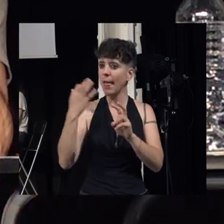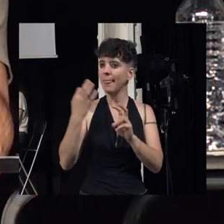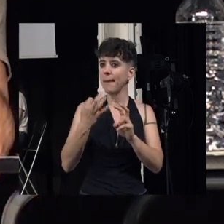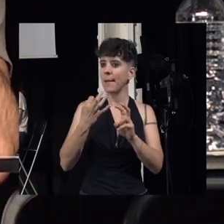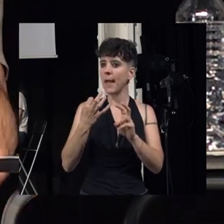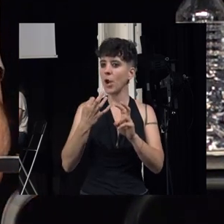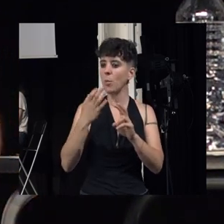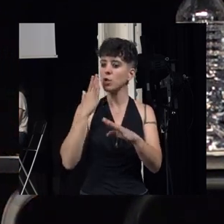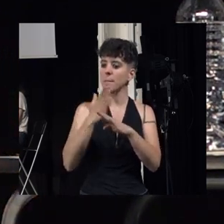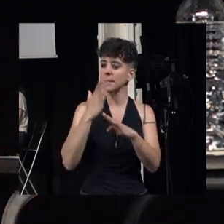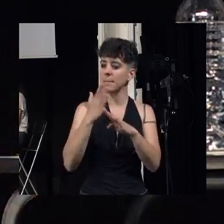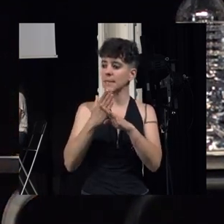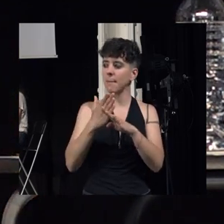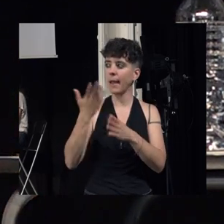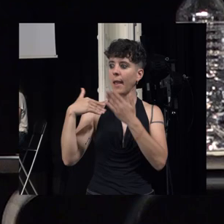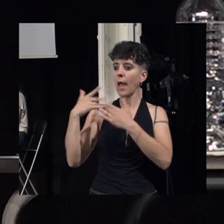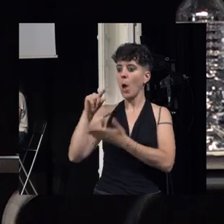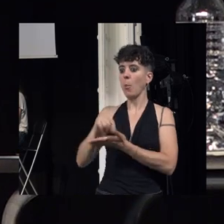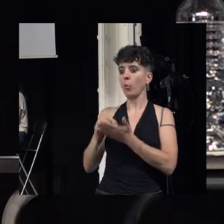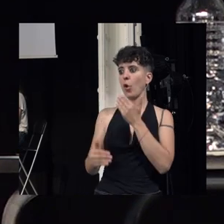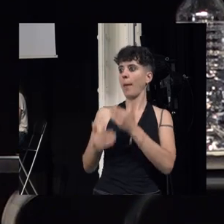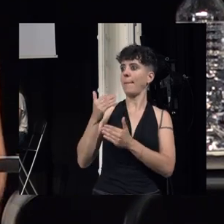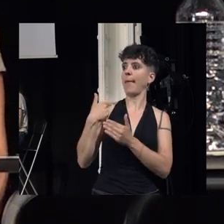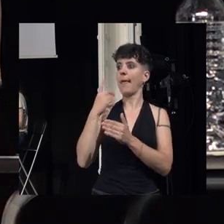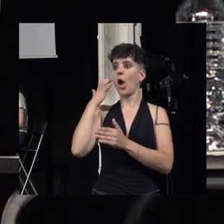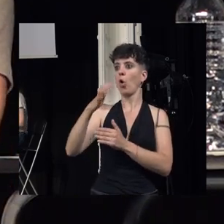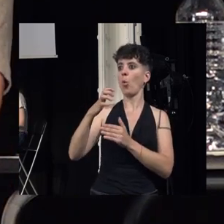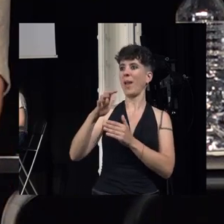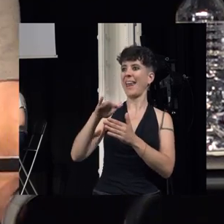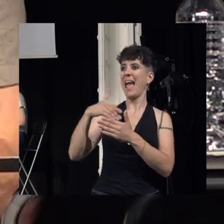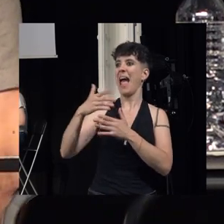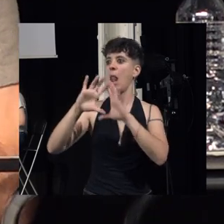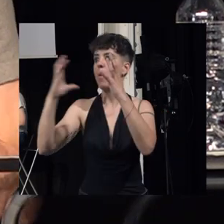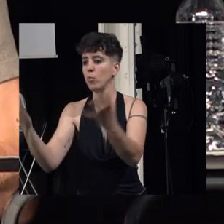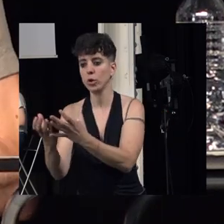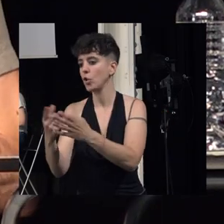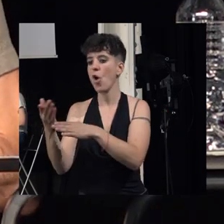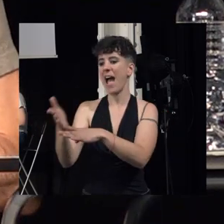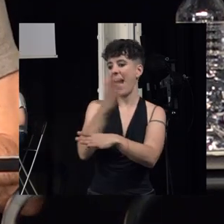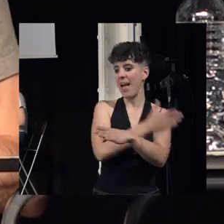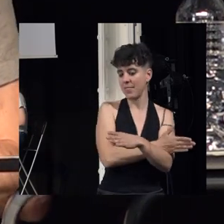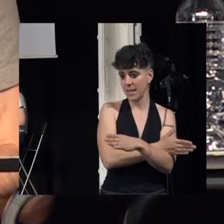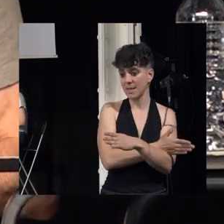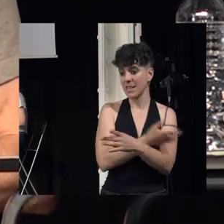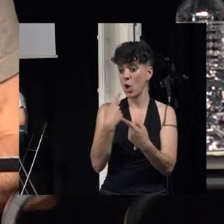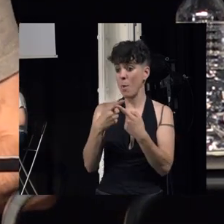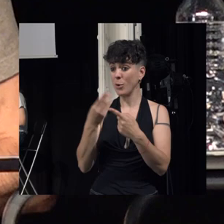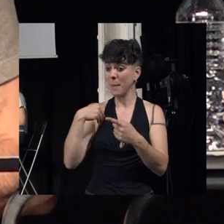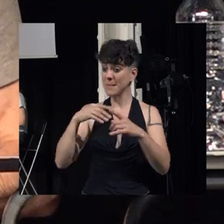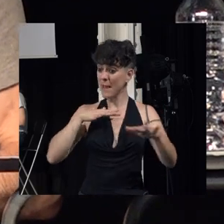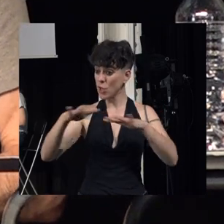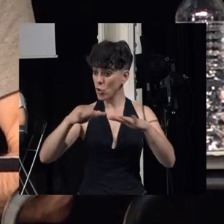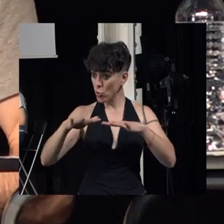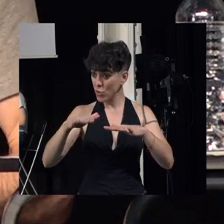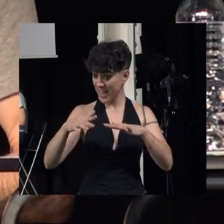de nuestro punto de partida queer hacia el mundo. No, está antes de eso, ¿no? Porque estas luchas son